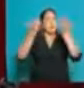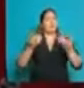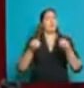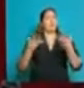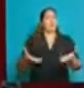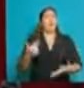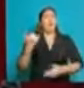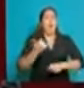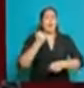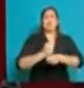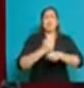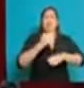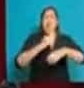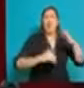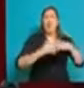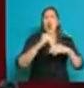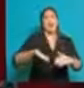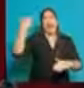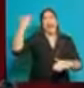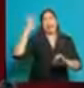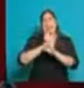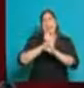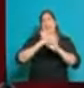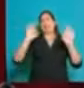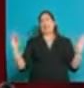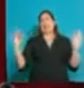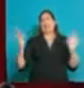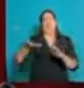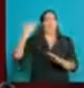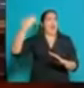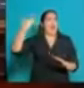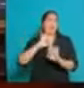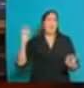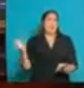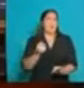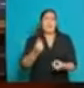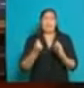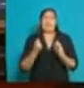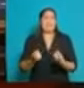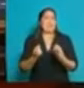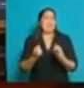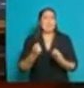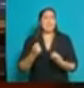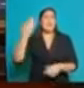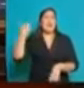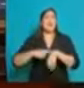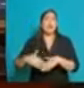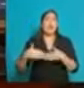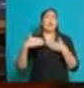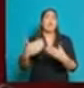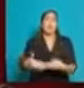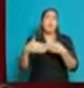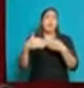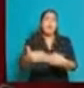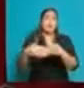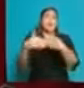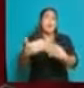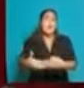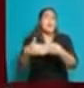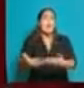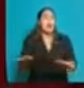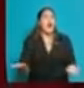obras fundamentales que había que hacer y que nadie hacía porque demoraban tiempo y tenían, por